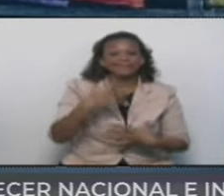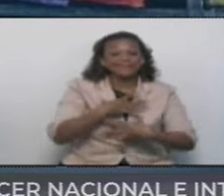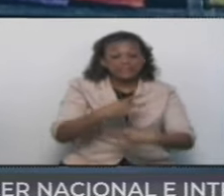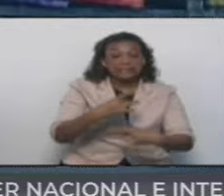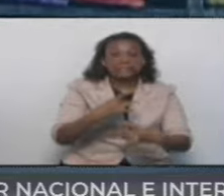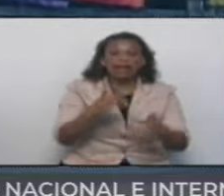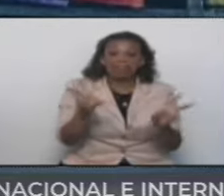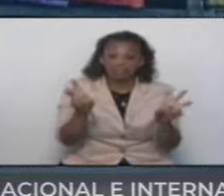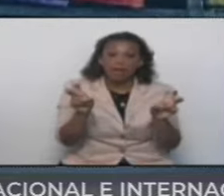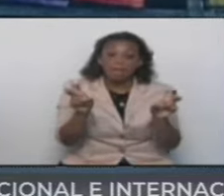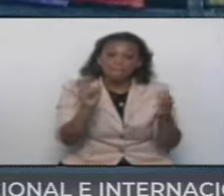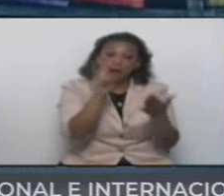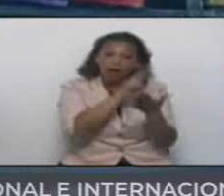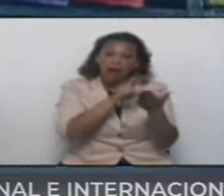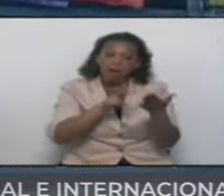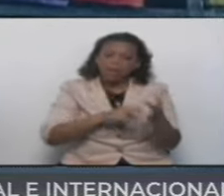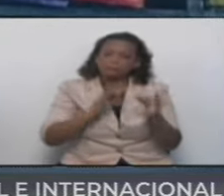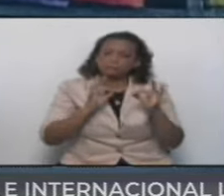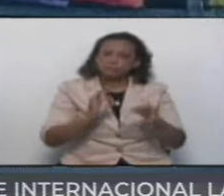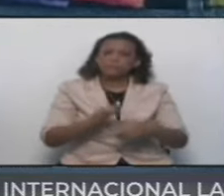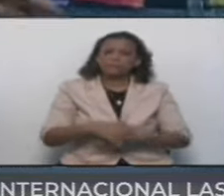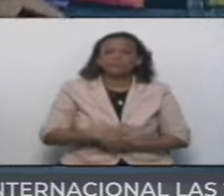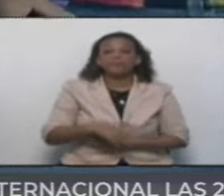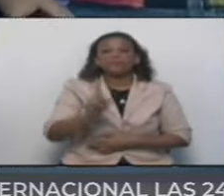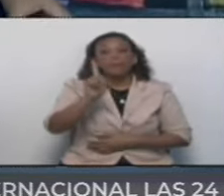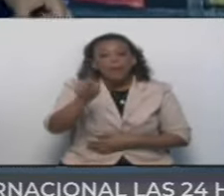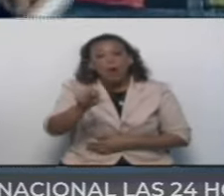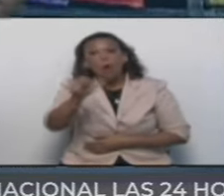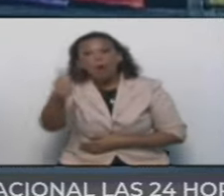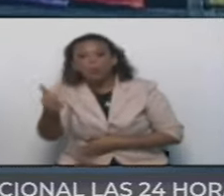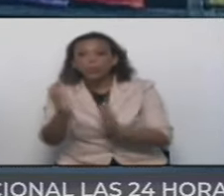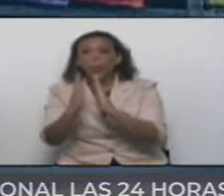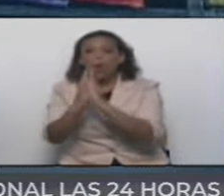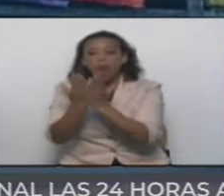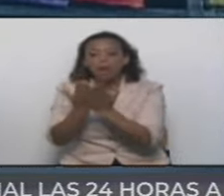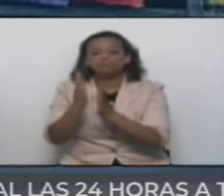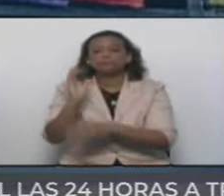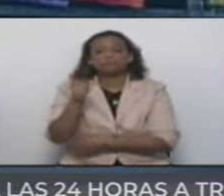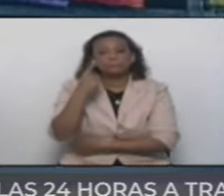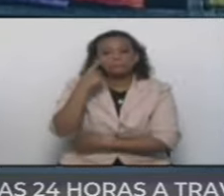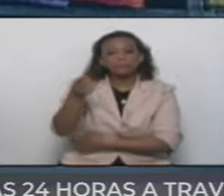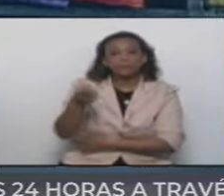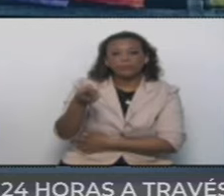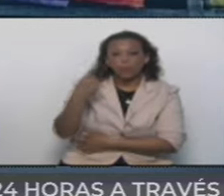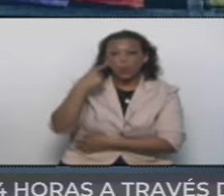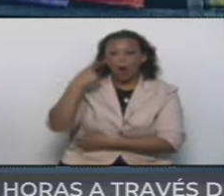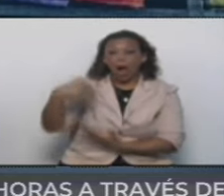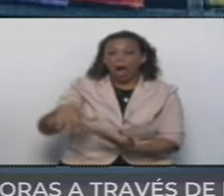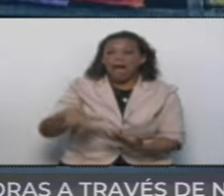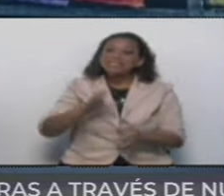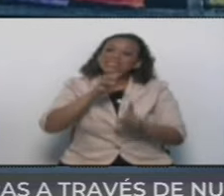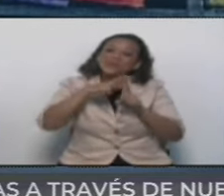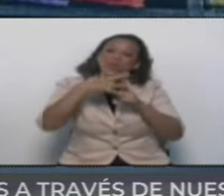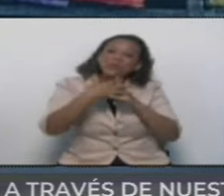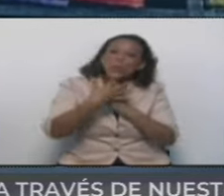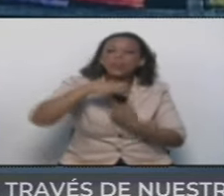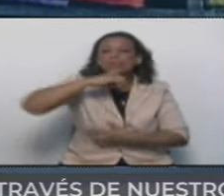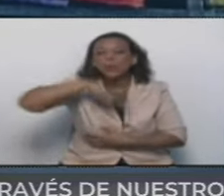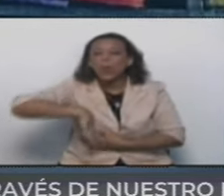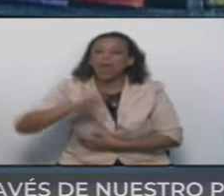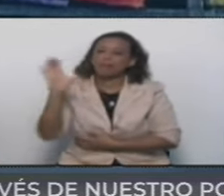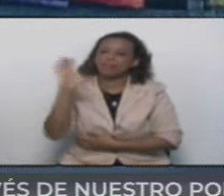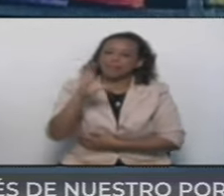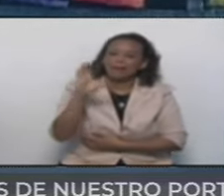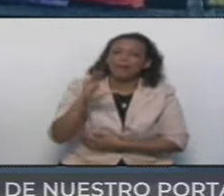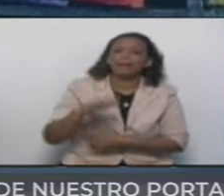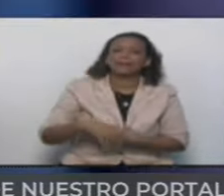Interesante. ¿Ah? Igualmente por aquí tenemos Crónicas de Caracas, profesor,